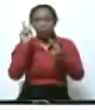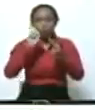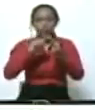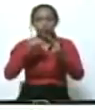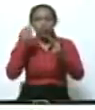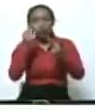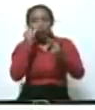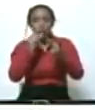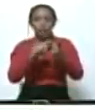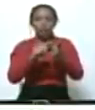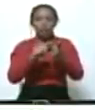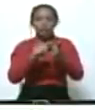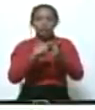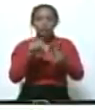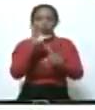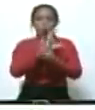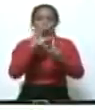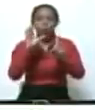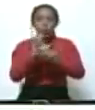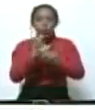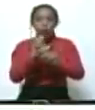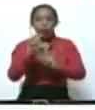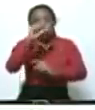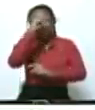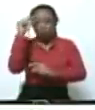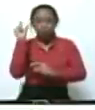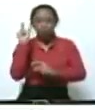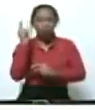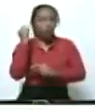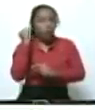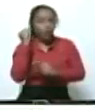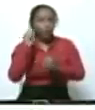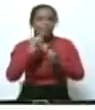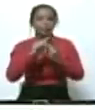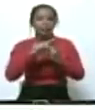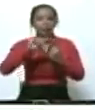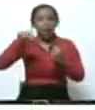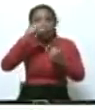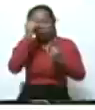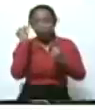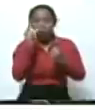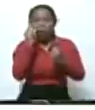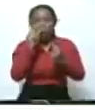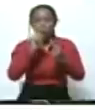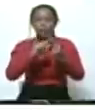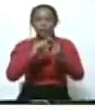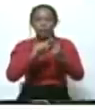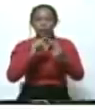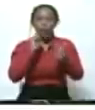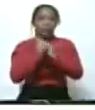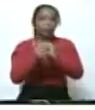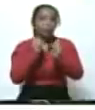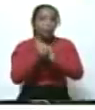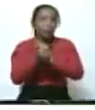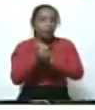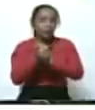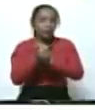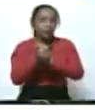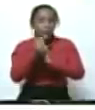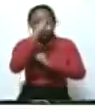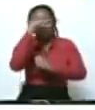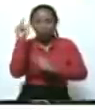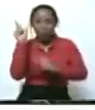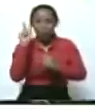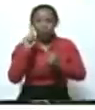Lugo, cultura, por el PSUV Karen Millán, por la JPSUV Pedro Blanco, deporte, por el